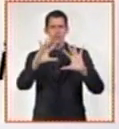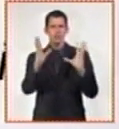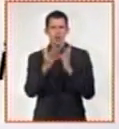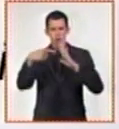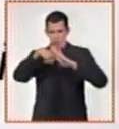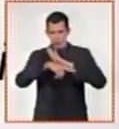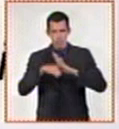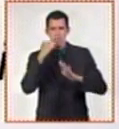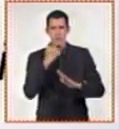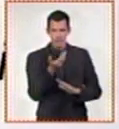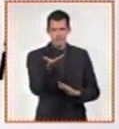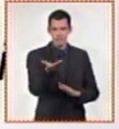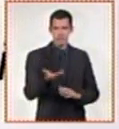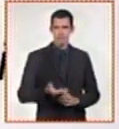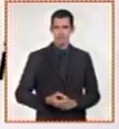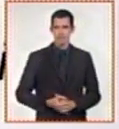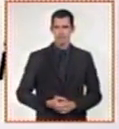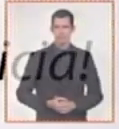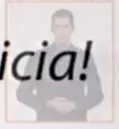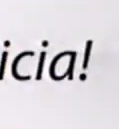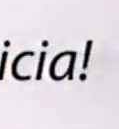allá de la noticia.